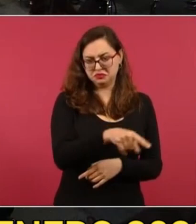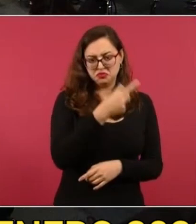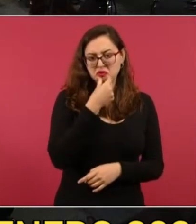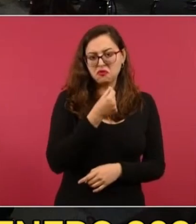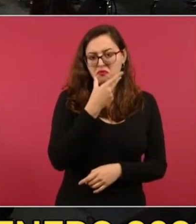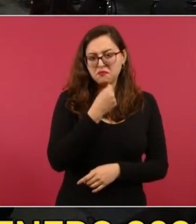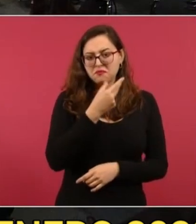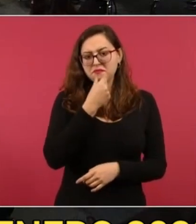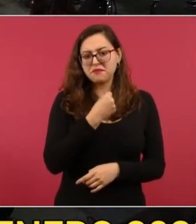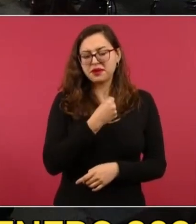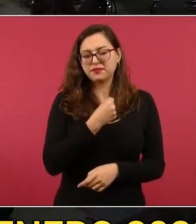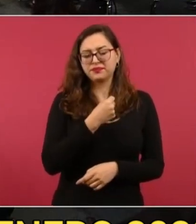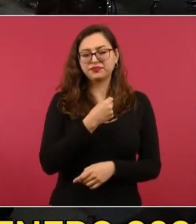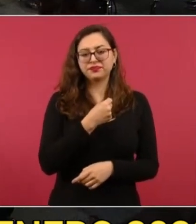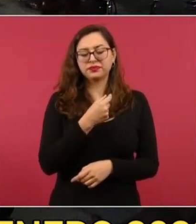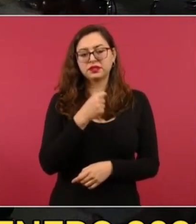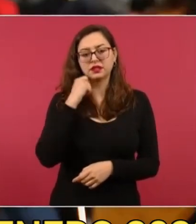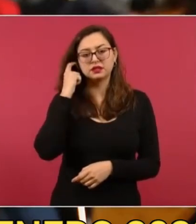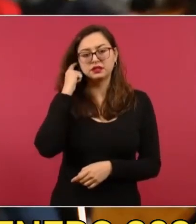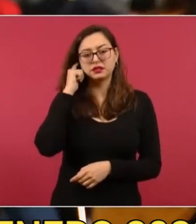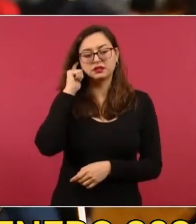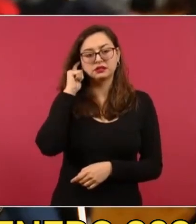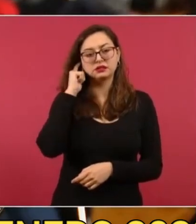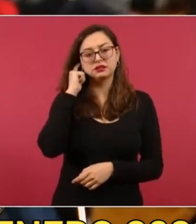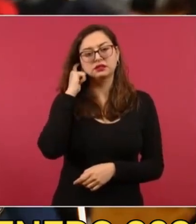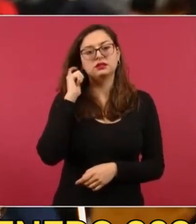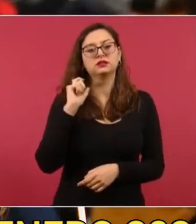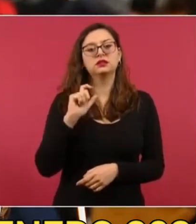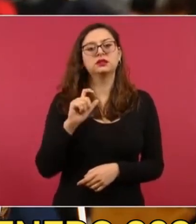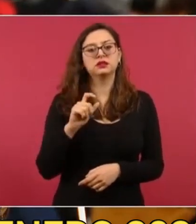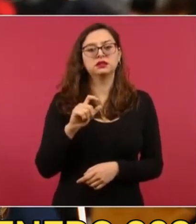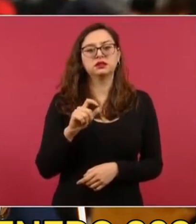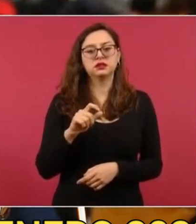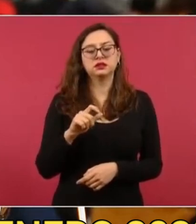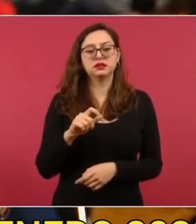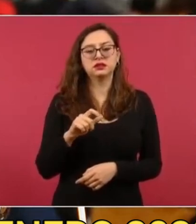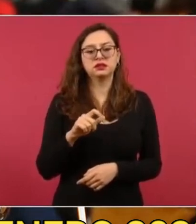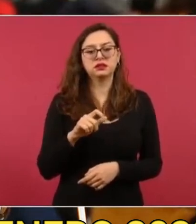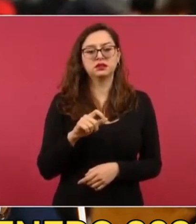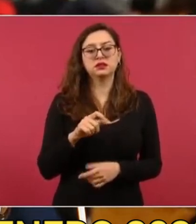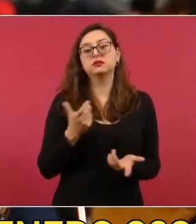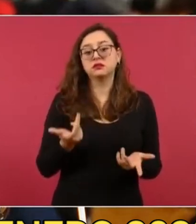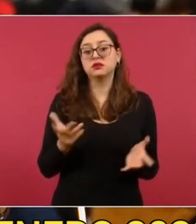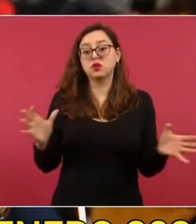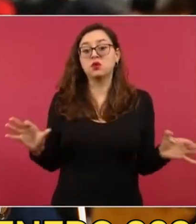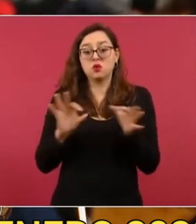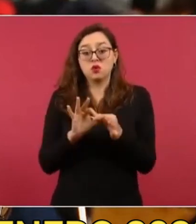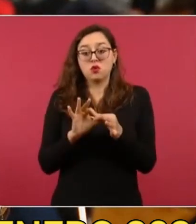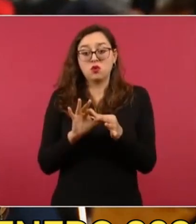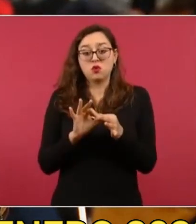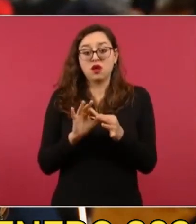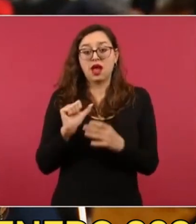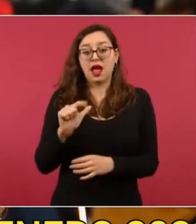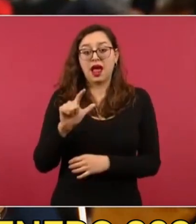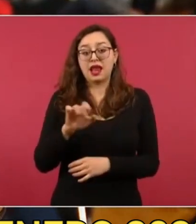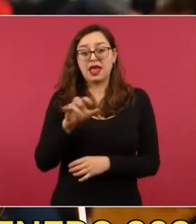queda relacionado el hoy fiscal de la República, Alejandro Gertz Manero, donde